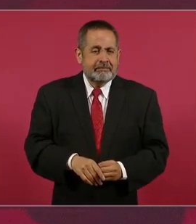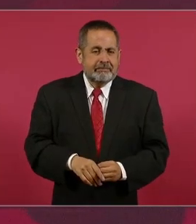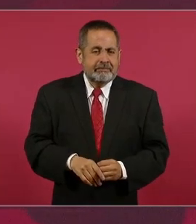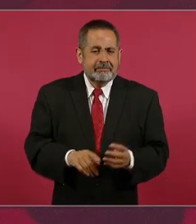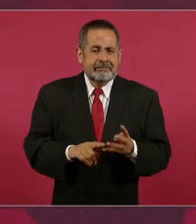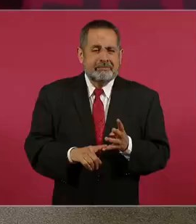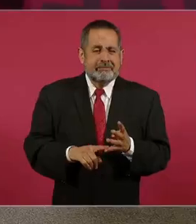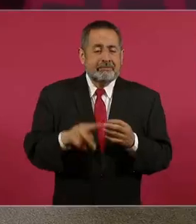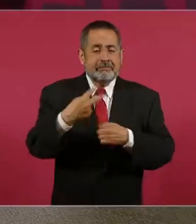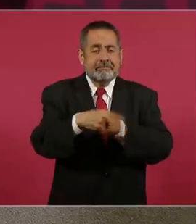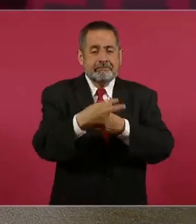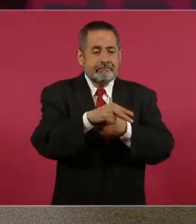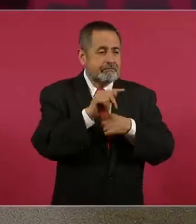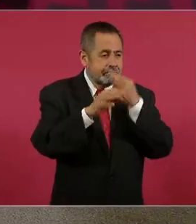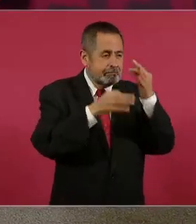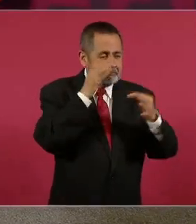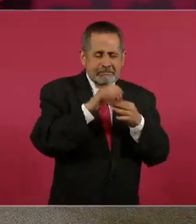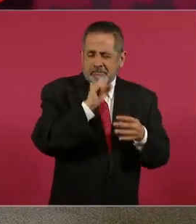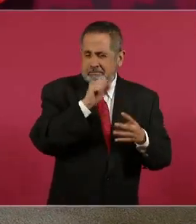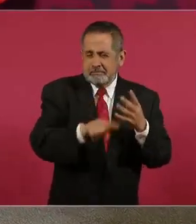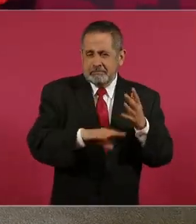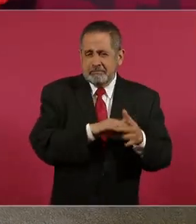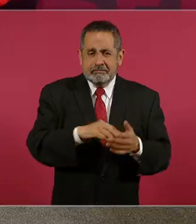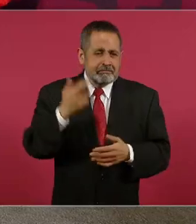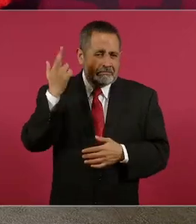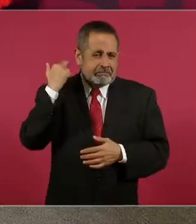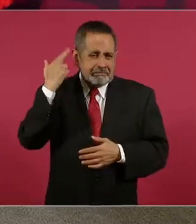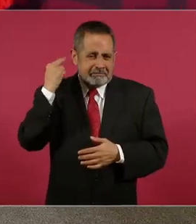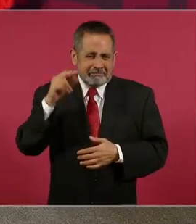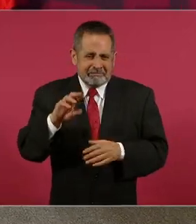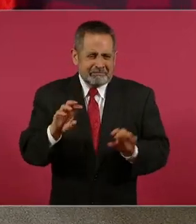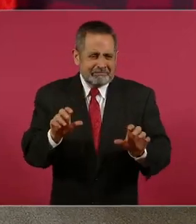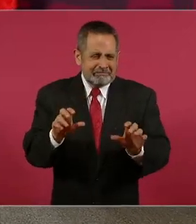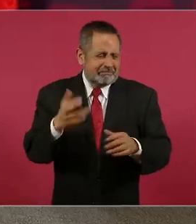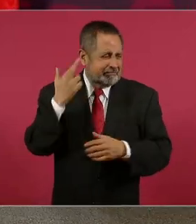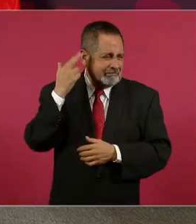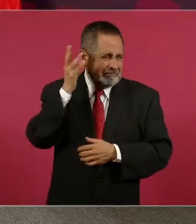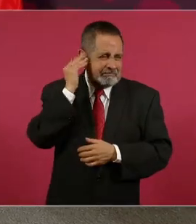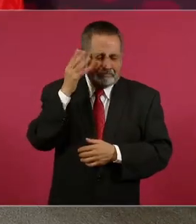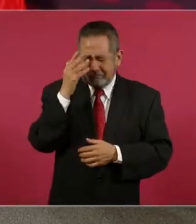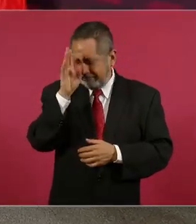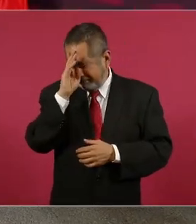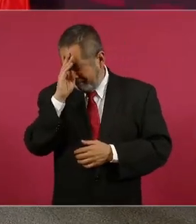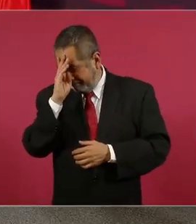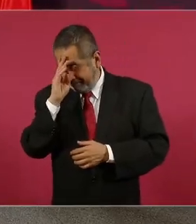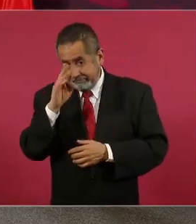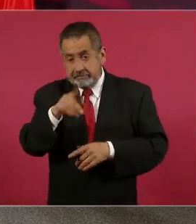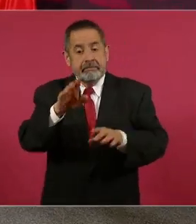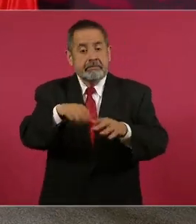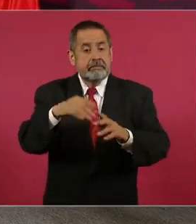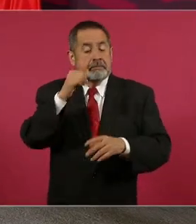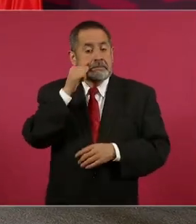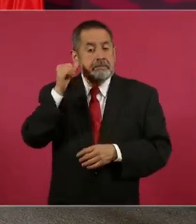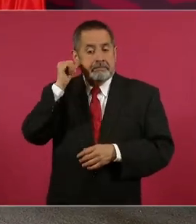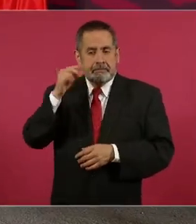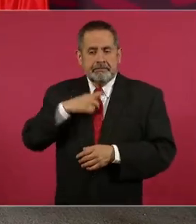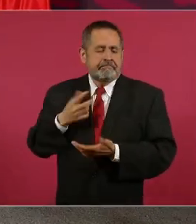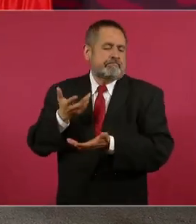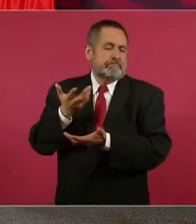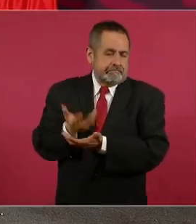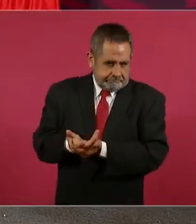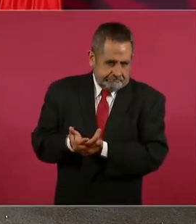a las televisoras, la radio. Ahora me tocó, porque como ayer fue descanso,